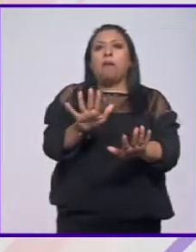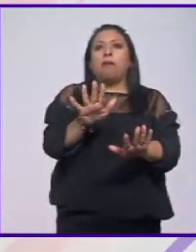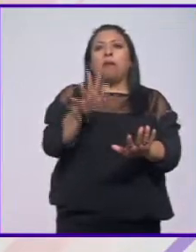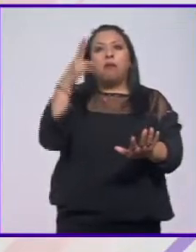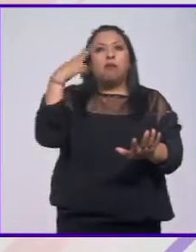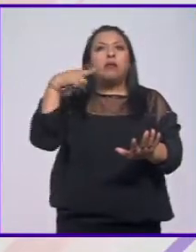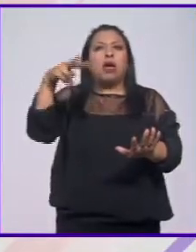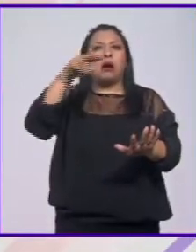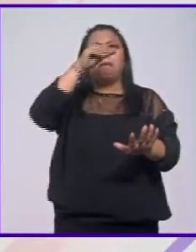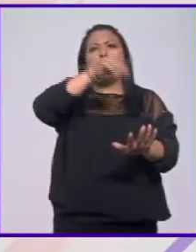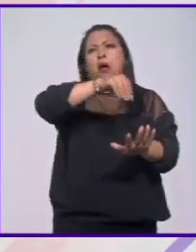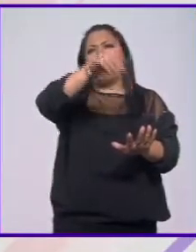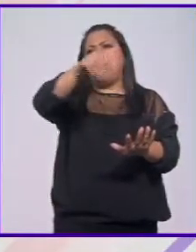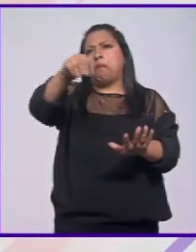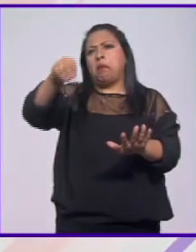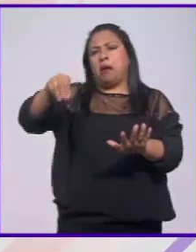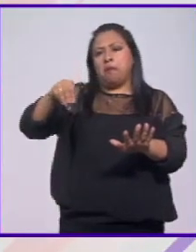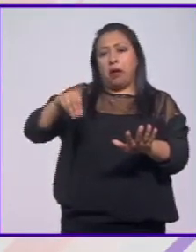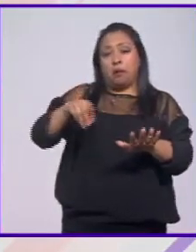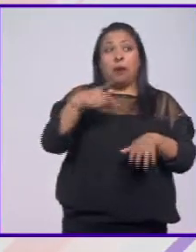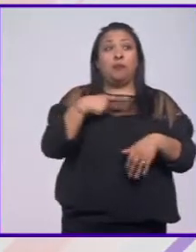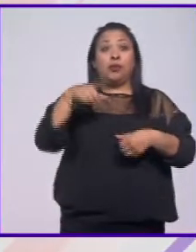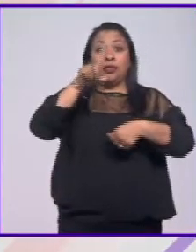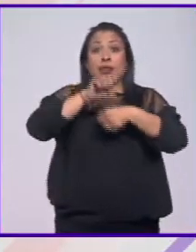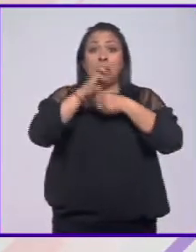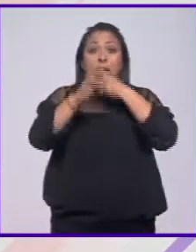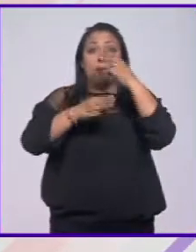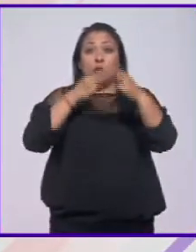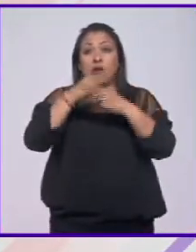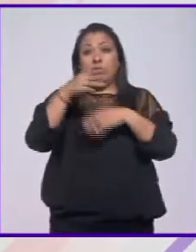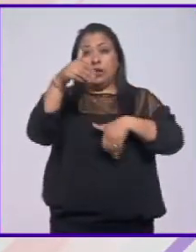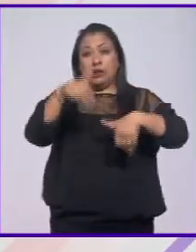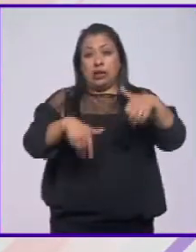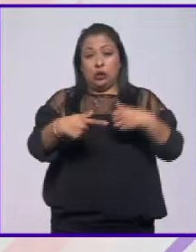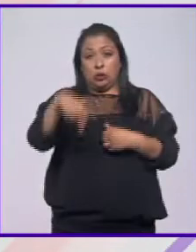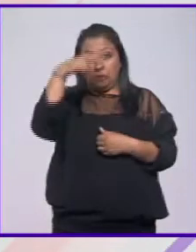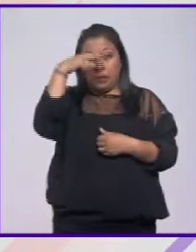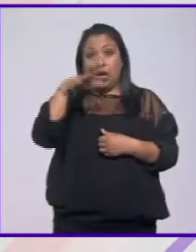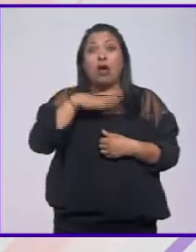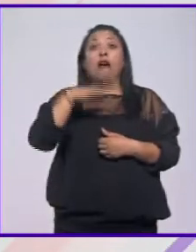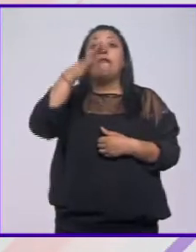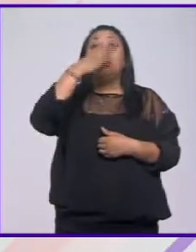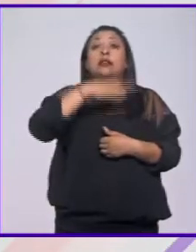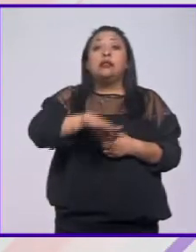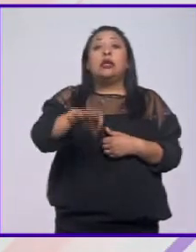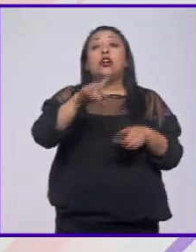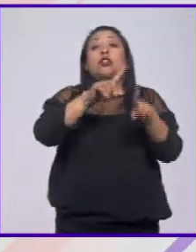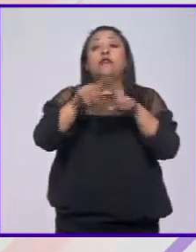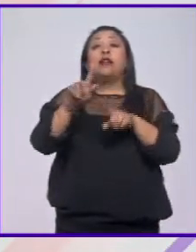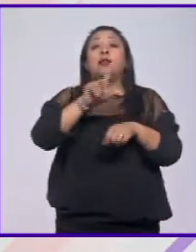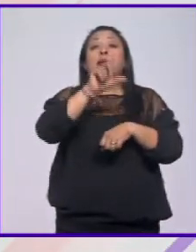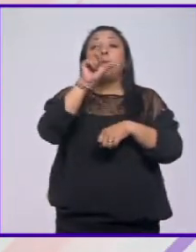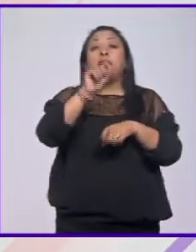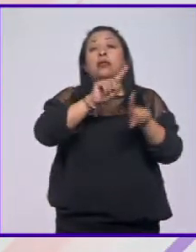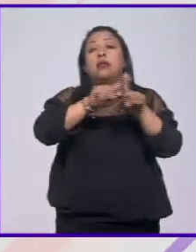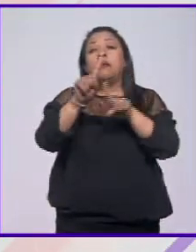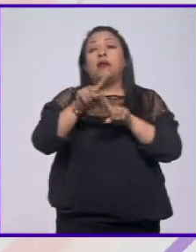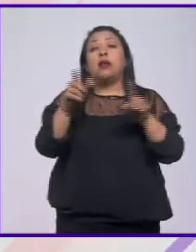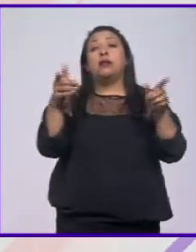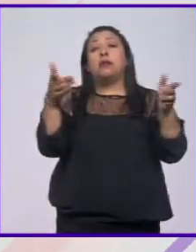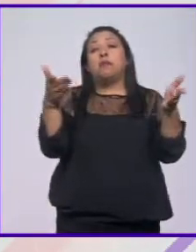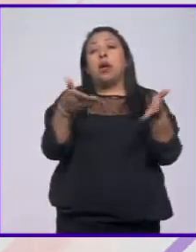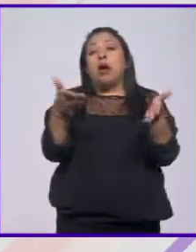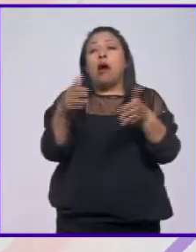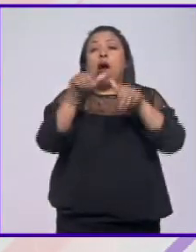viaja a donde tú te imagines. El Día Mundial del Teatro tendrá en México una celebración con más de 20 presentaciones artísticas